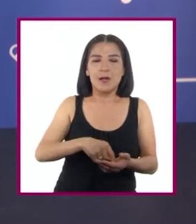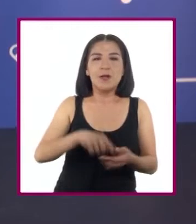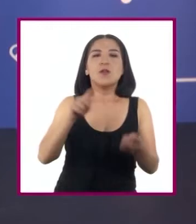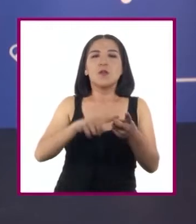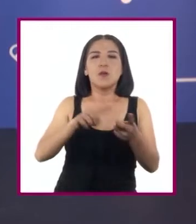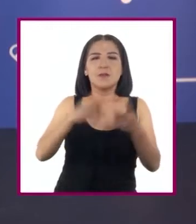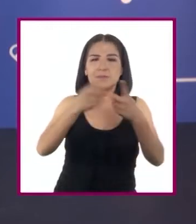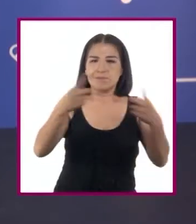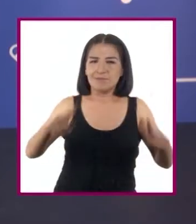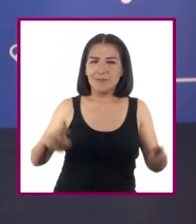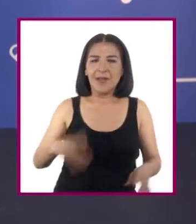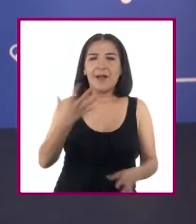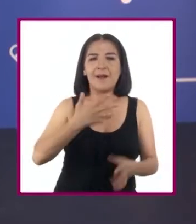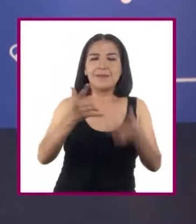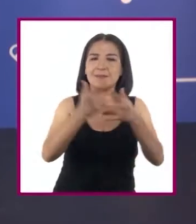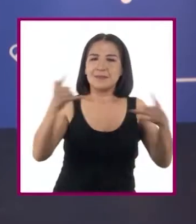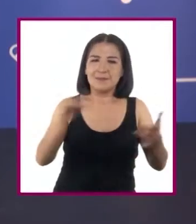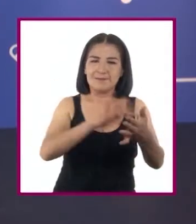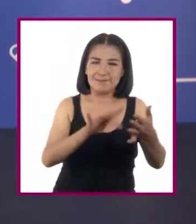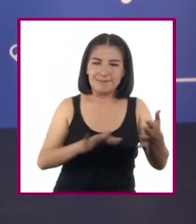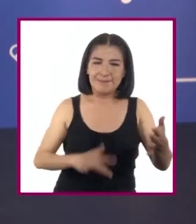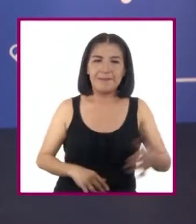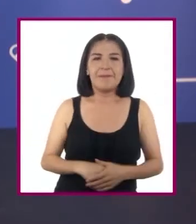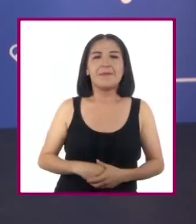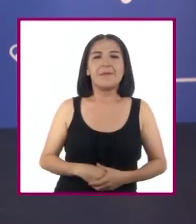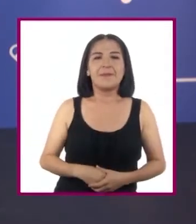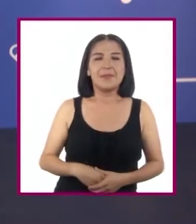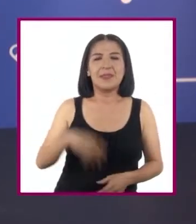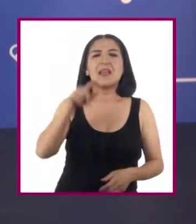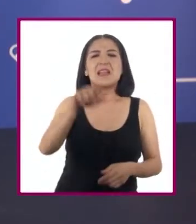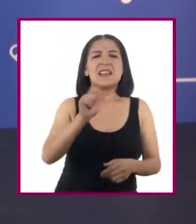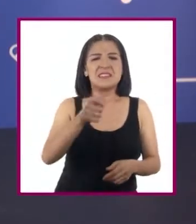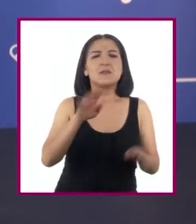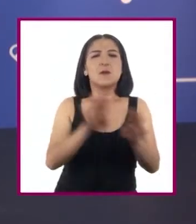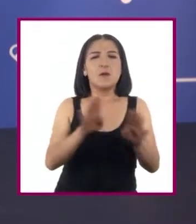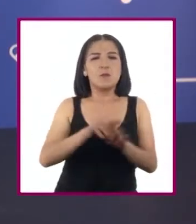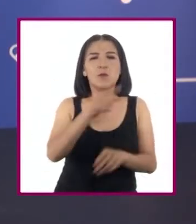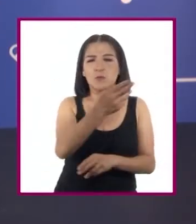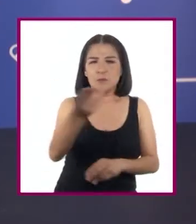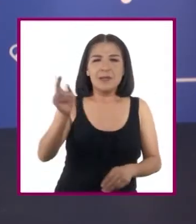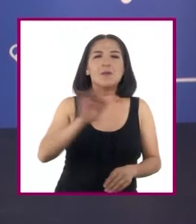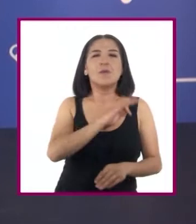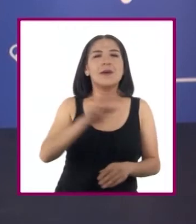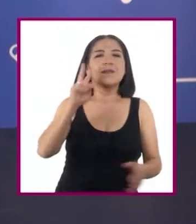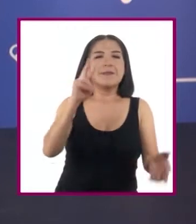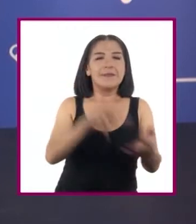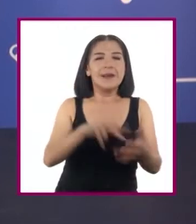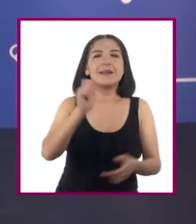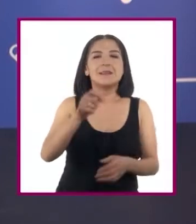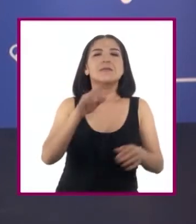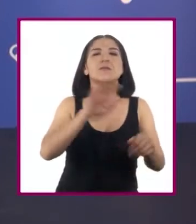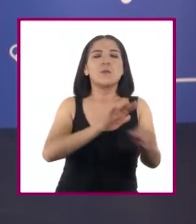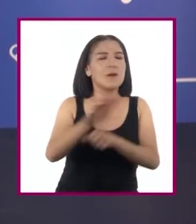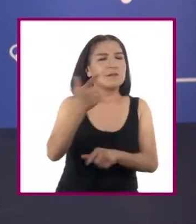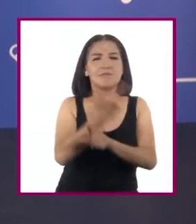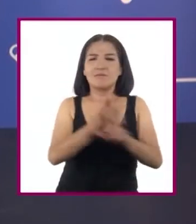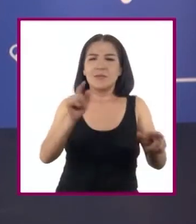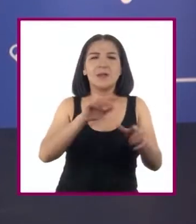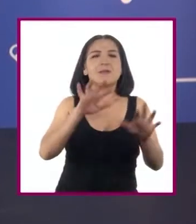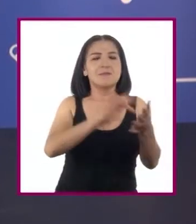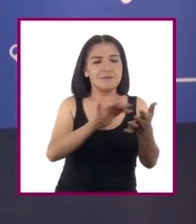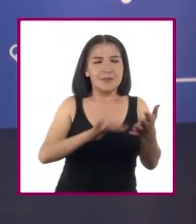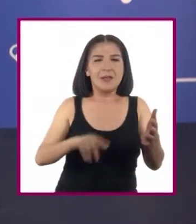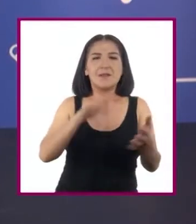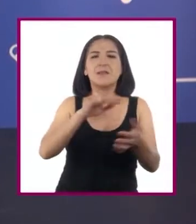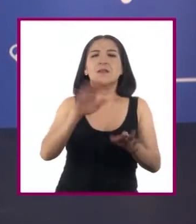desarrollan los subgéneros narrativos. El propósito es que ustedes puedan identificar estos aspectos en cualquier narración literaria y, ¿por qué